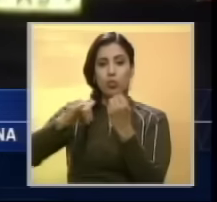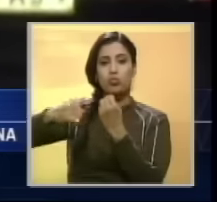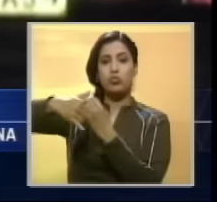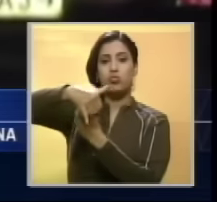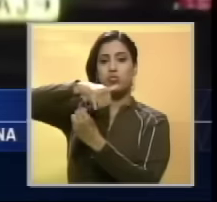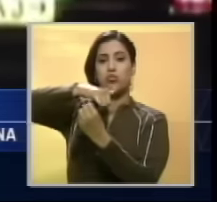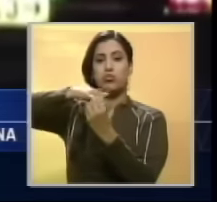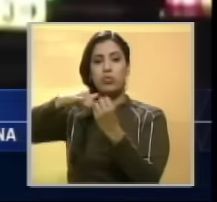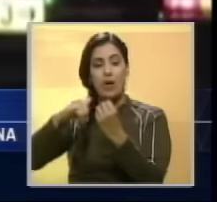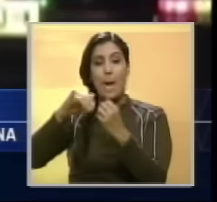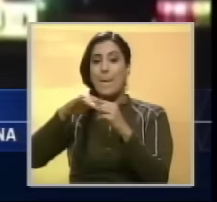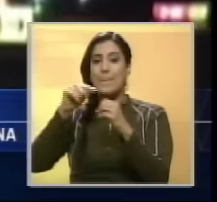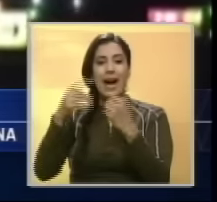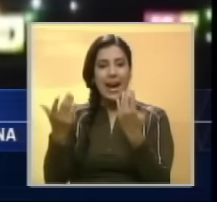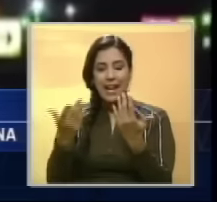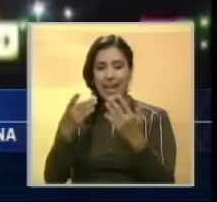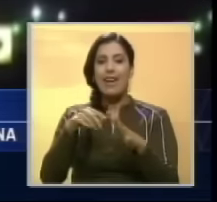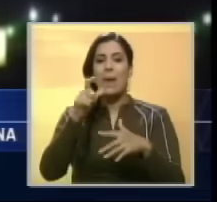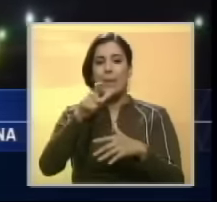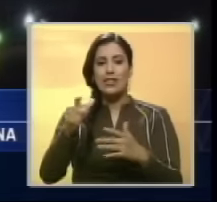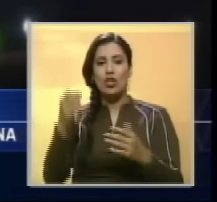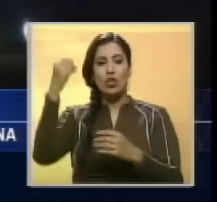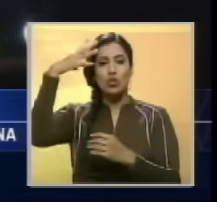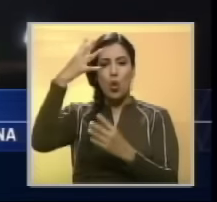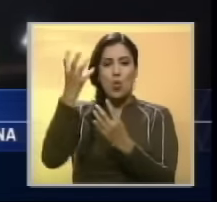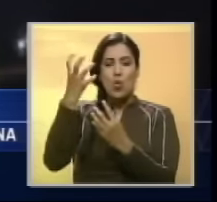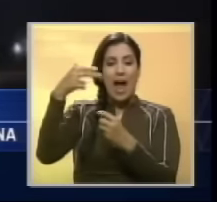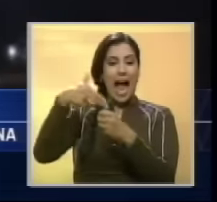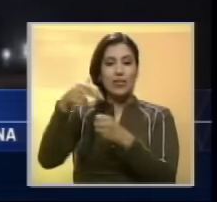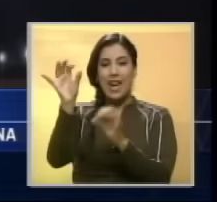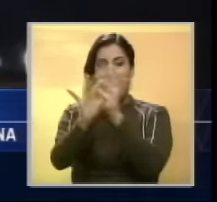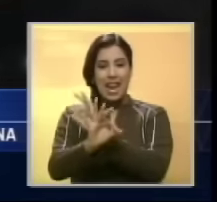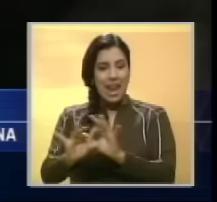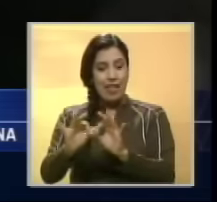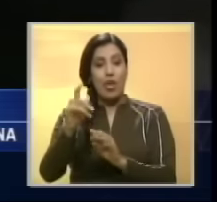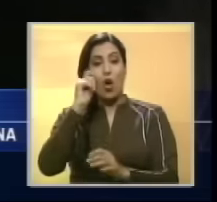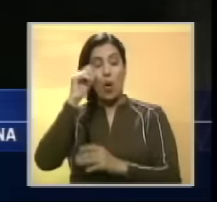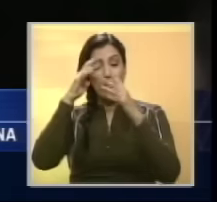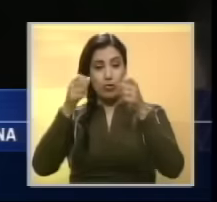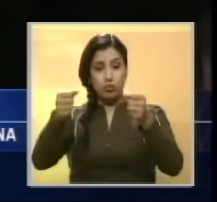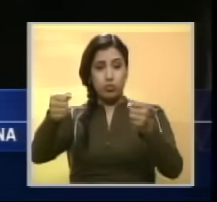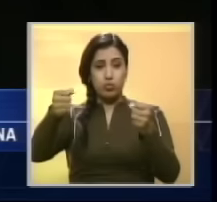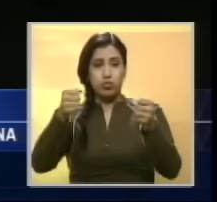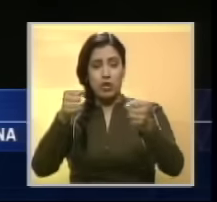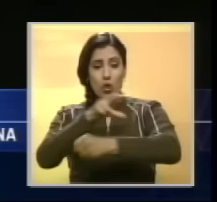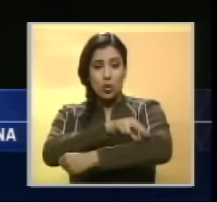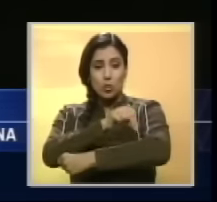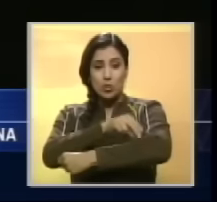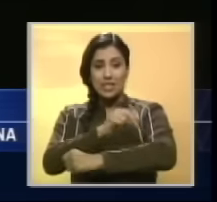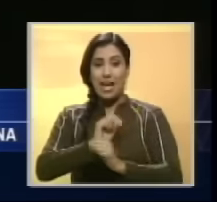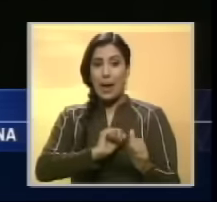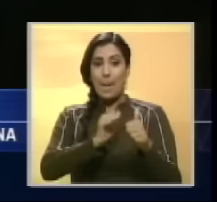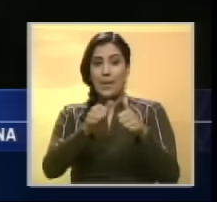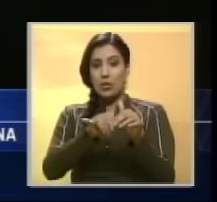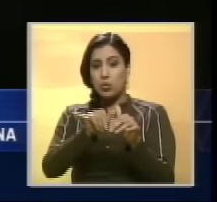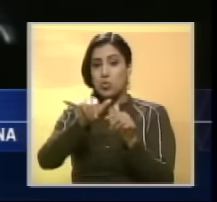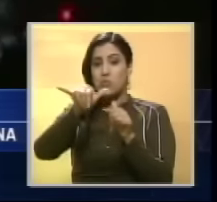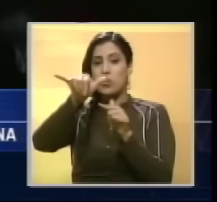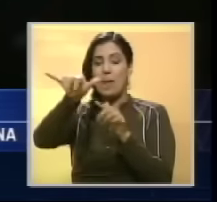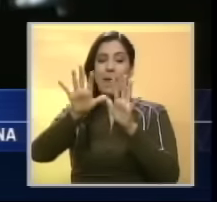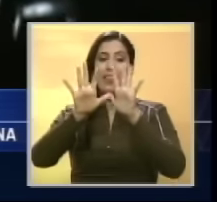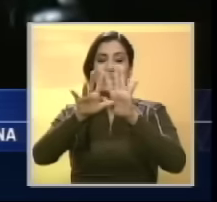alrededor del mundo propulsado únicamente por energía solar el piloto suizo bertrand pickard despegó de Phoenix y espera llegar en